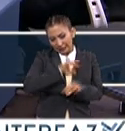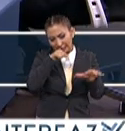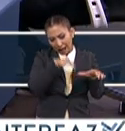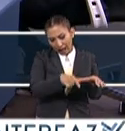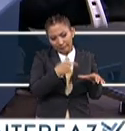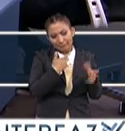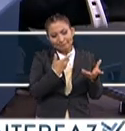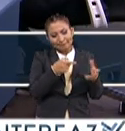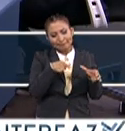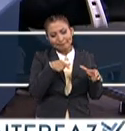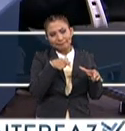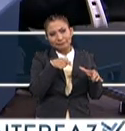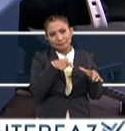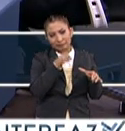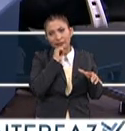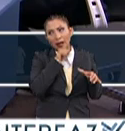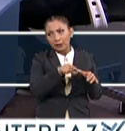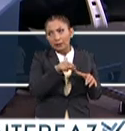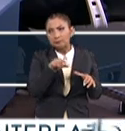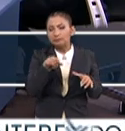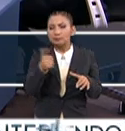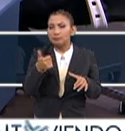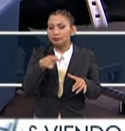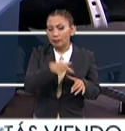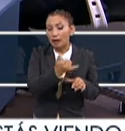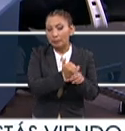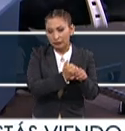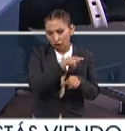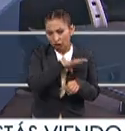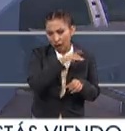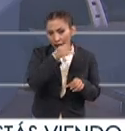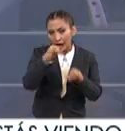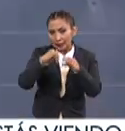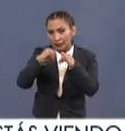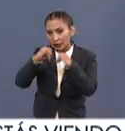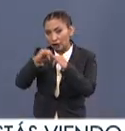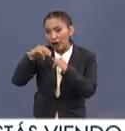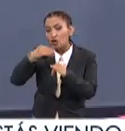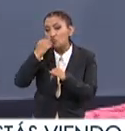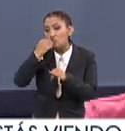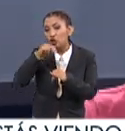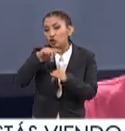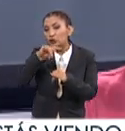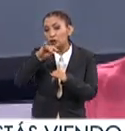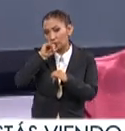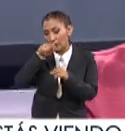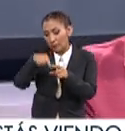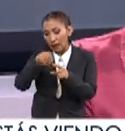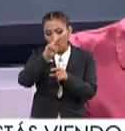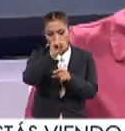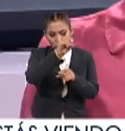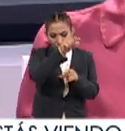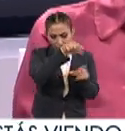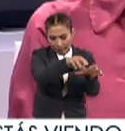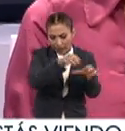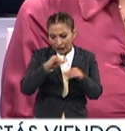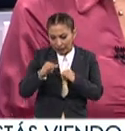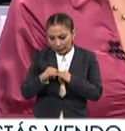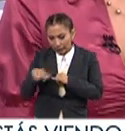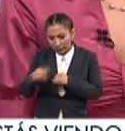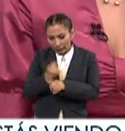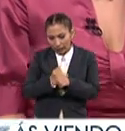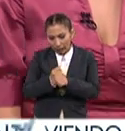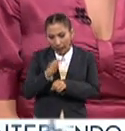con mucho. También se hace investigación en el Instituto Nacional de Nutrición, en la UNAM, en el Instituto